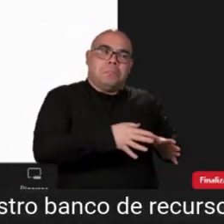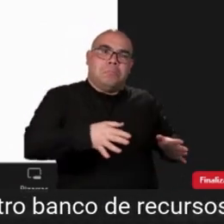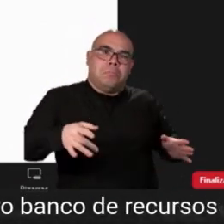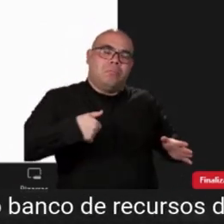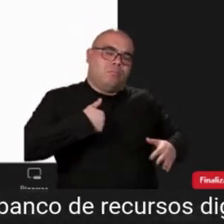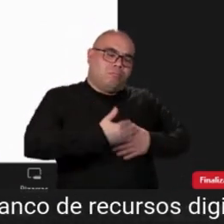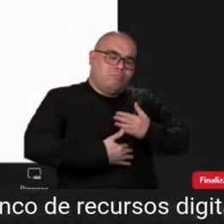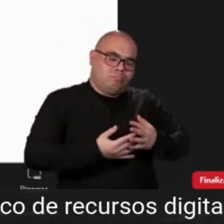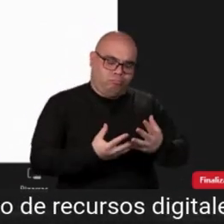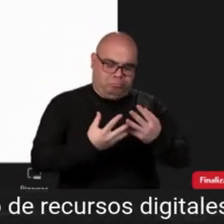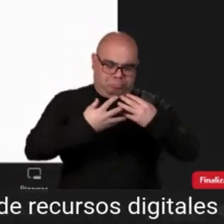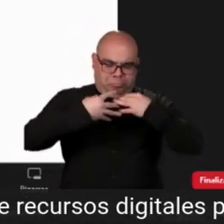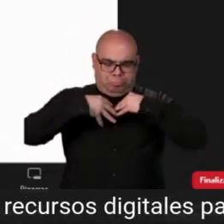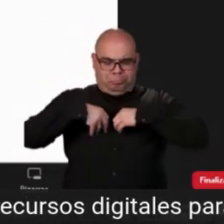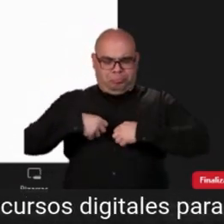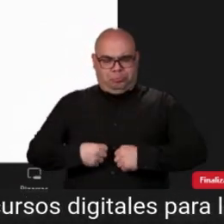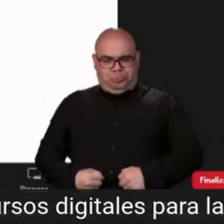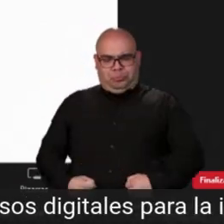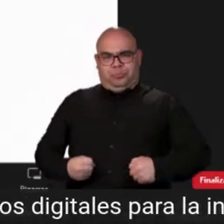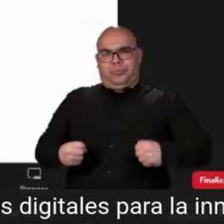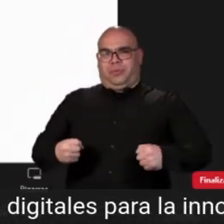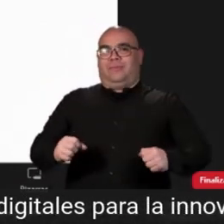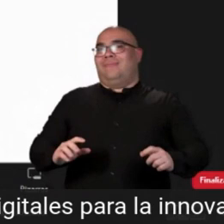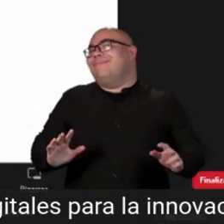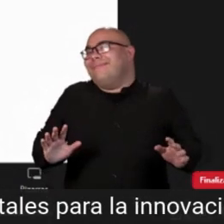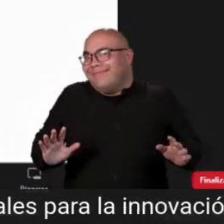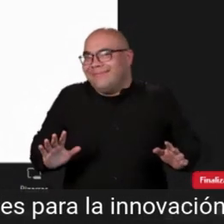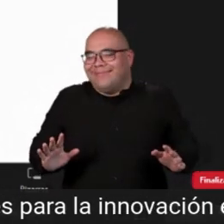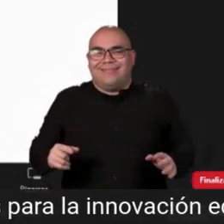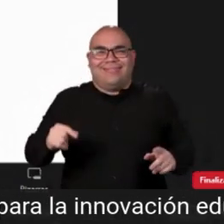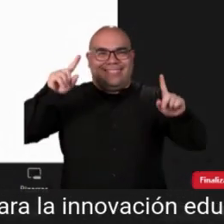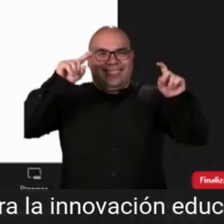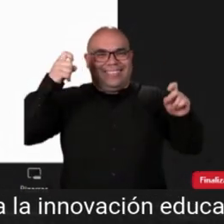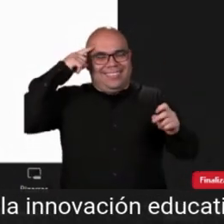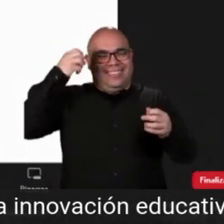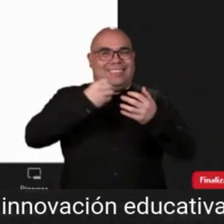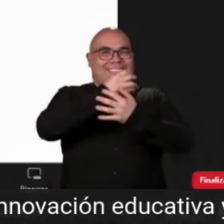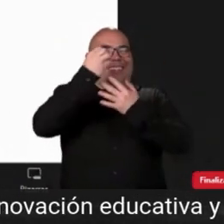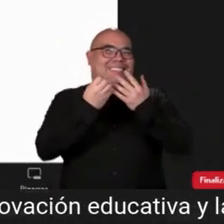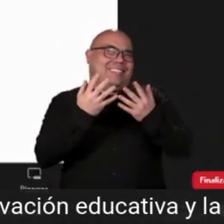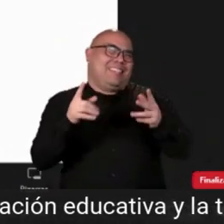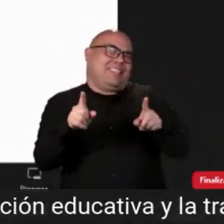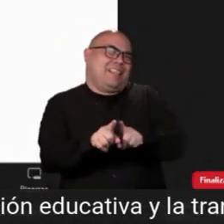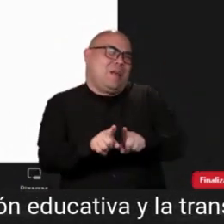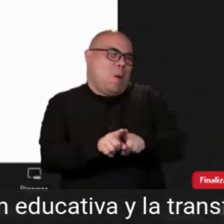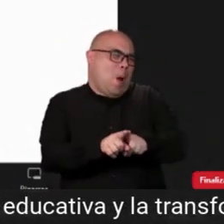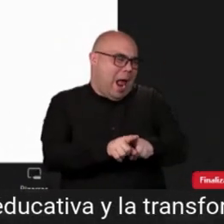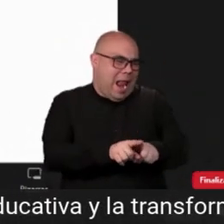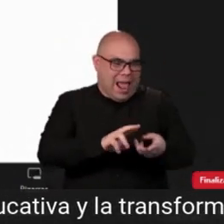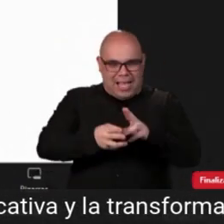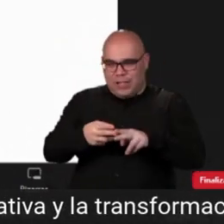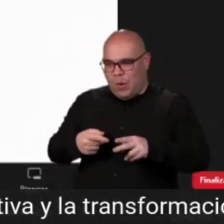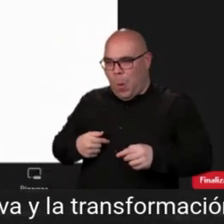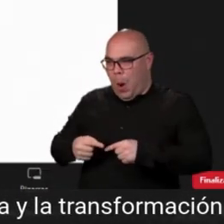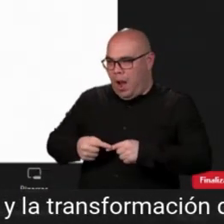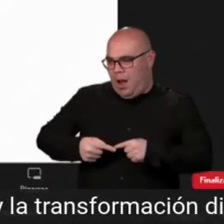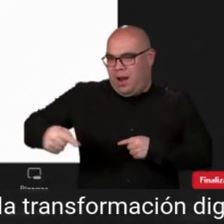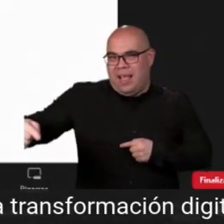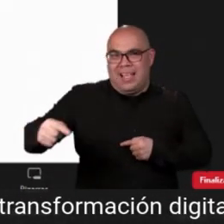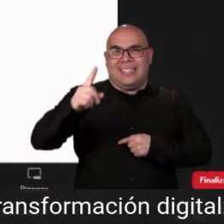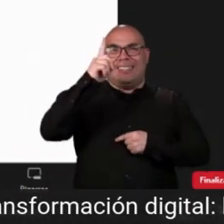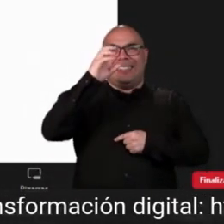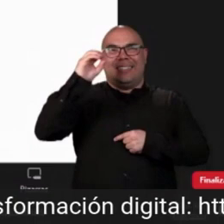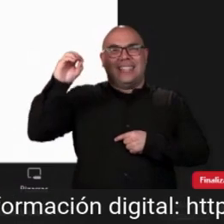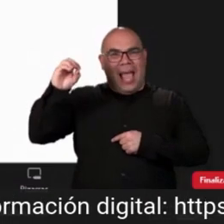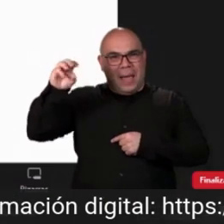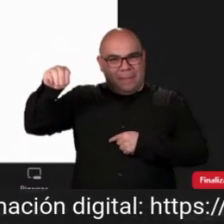instituciones educativas. Yo digo que la innovación educativa se parece más a una maratón que a unas 100 metros, entonces no